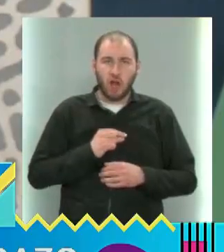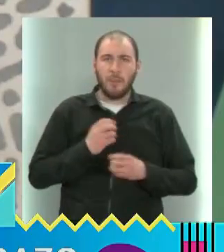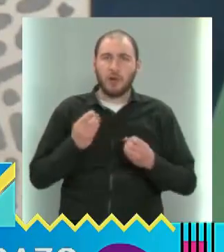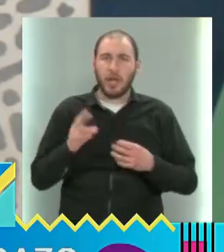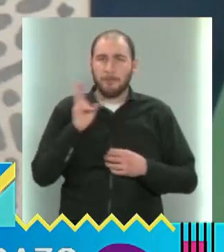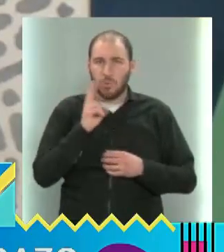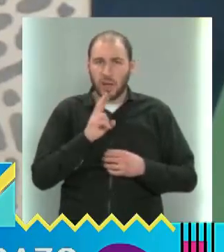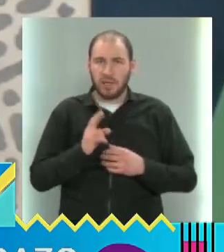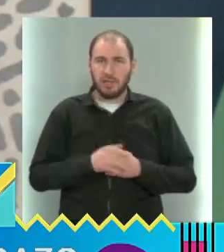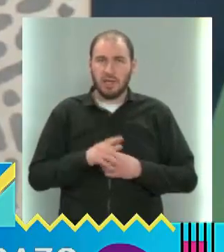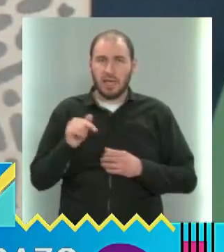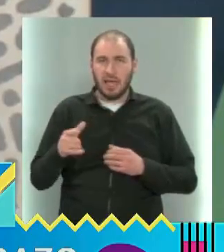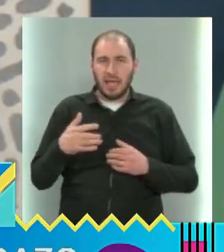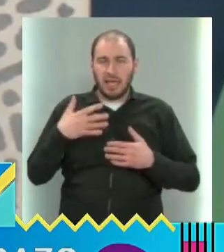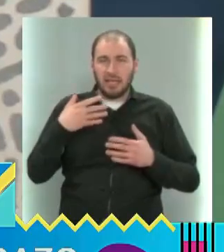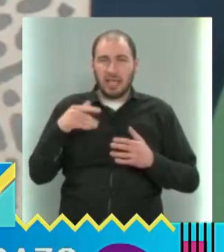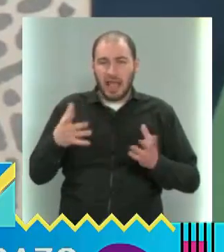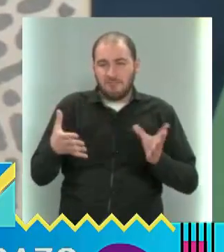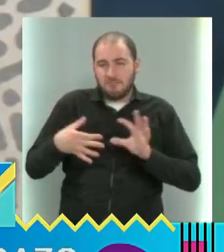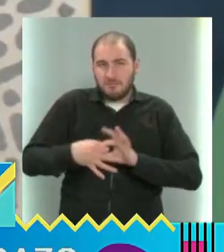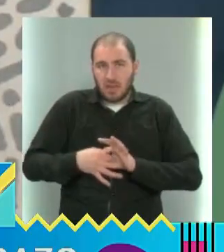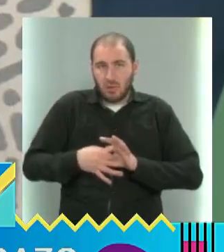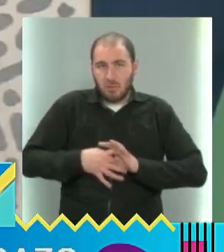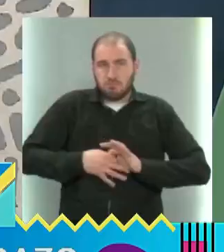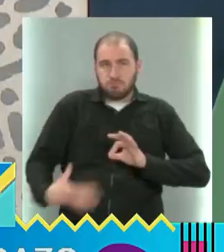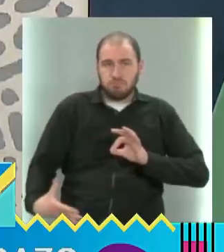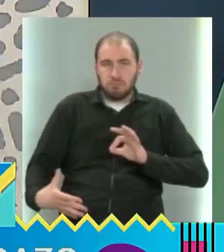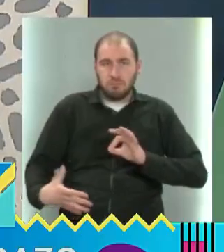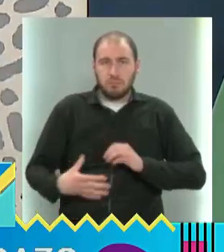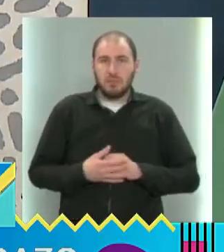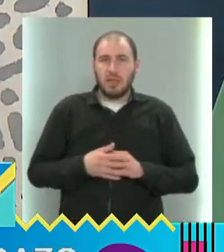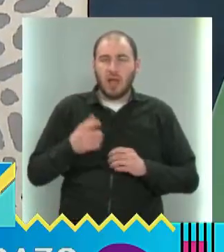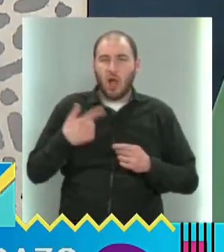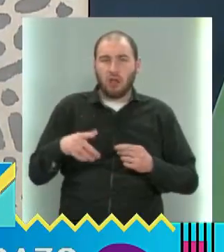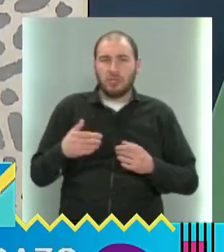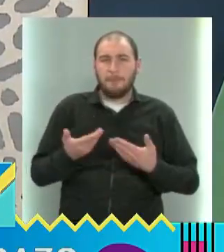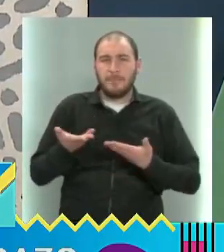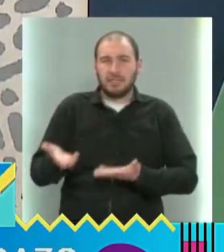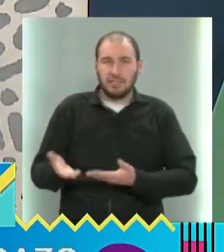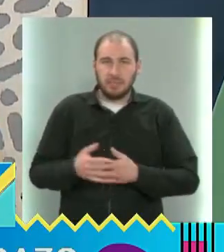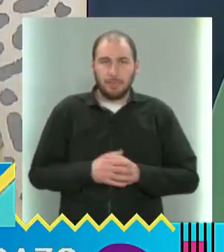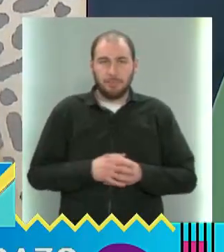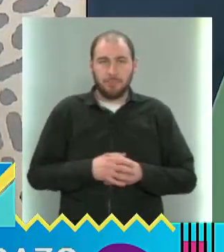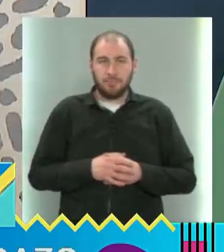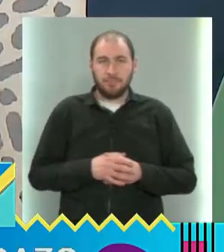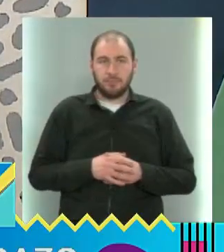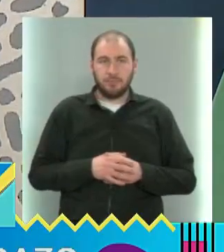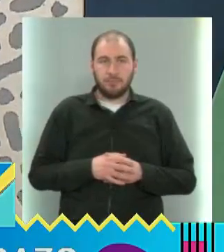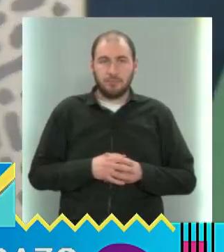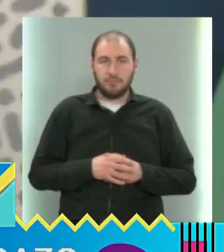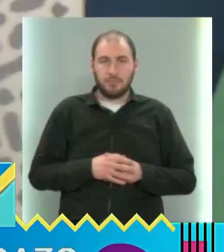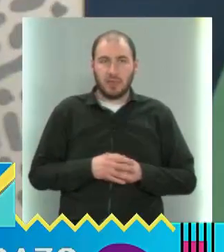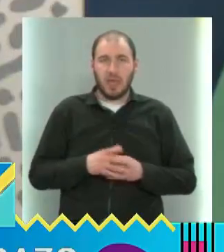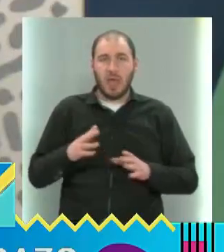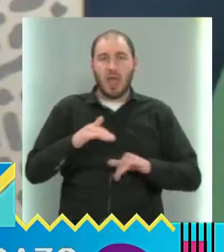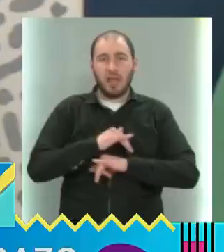la mujer ve representado este vínculo que se rompió, esto que le habían presentado con